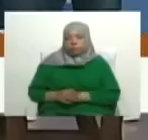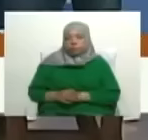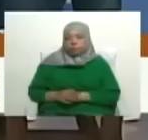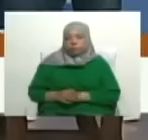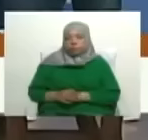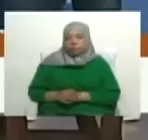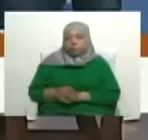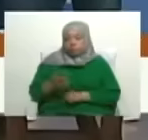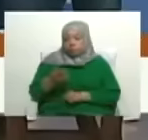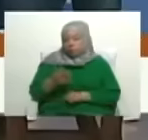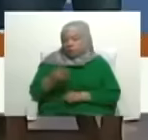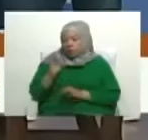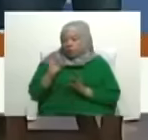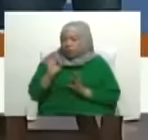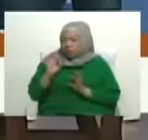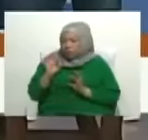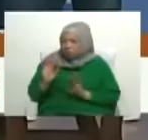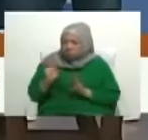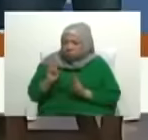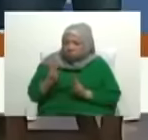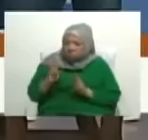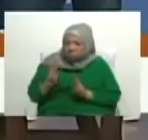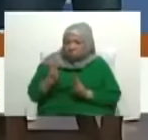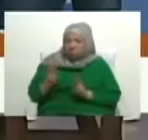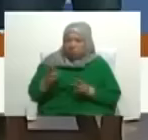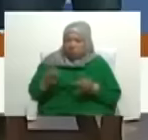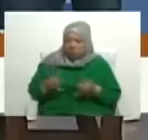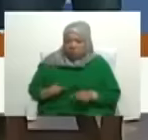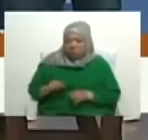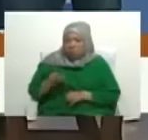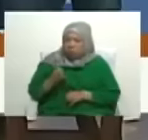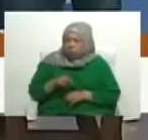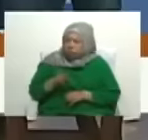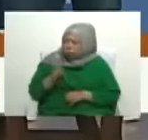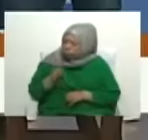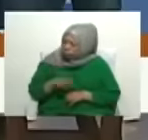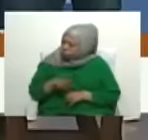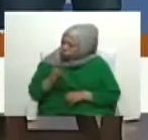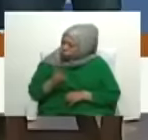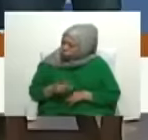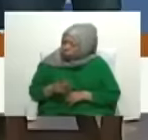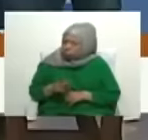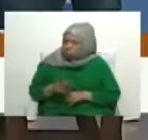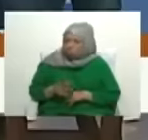Por mis hijos se lo juro, nunca, nunca más. Nunca más.